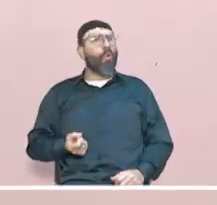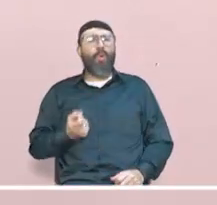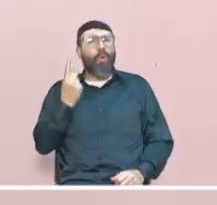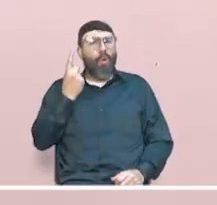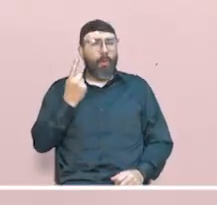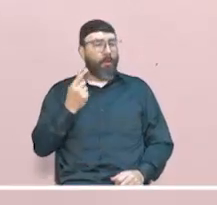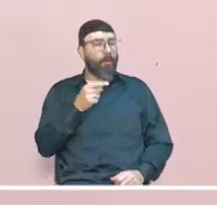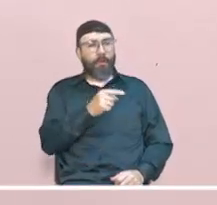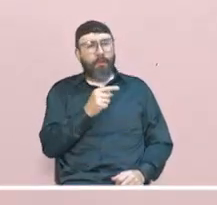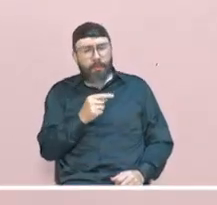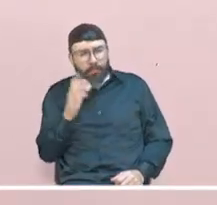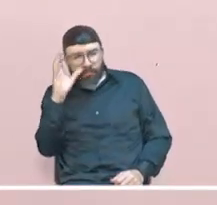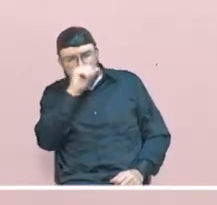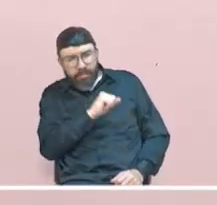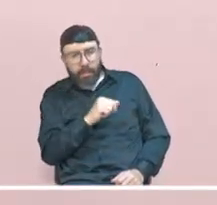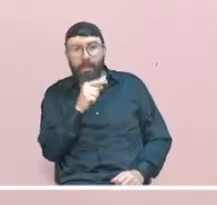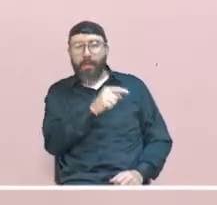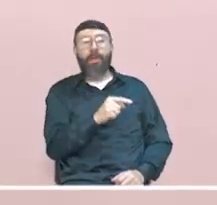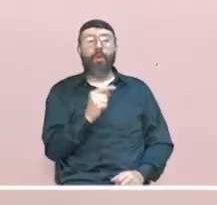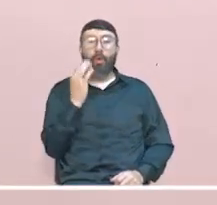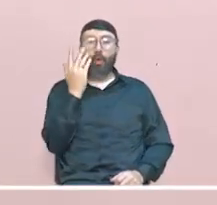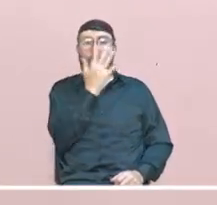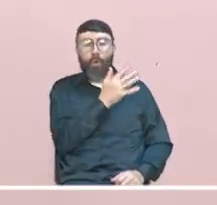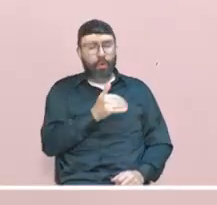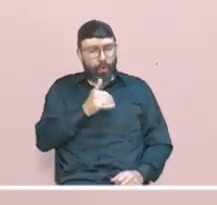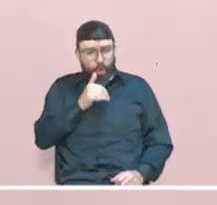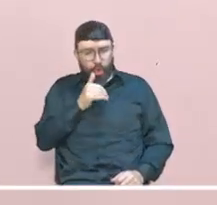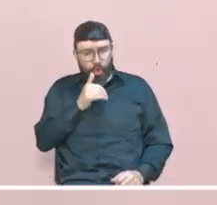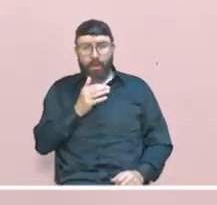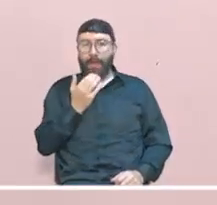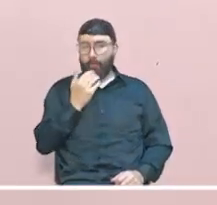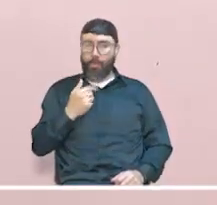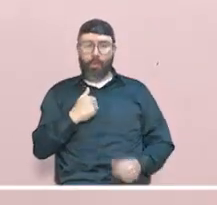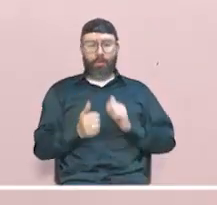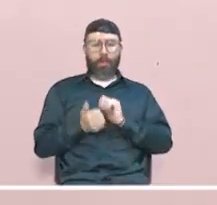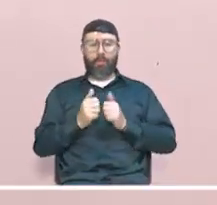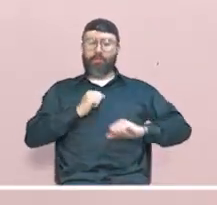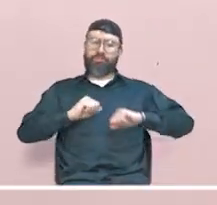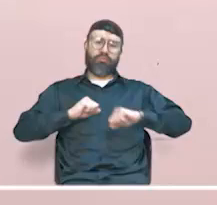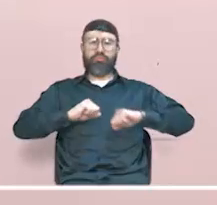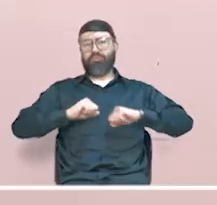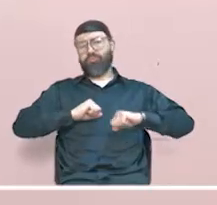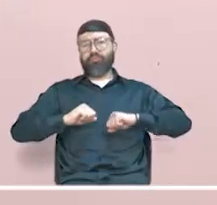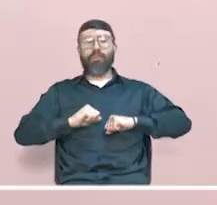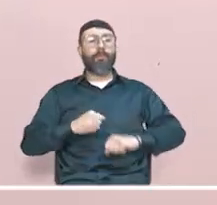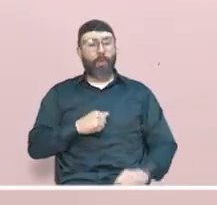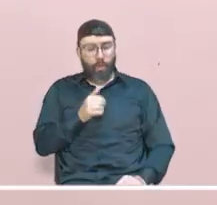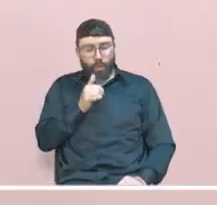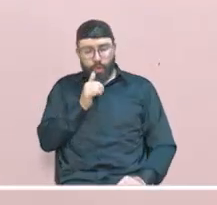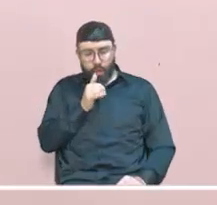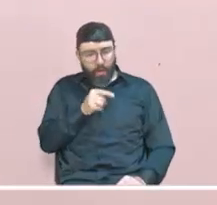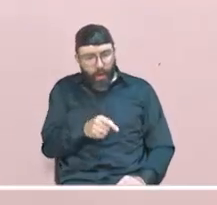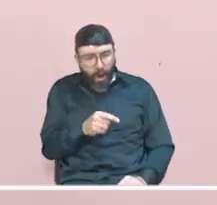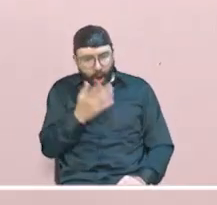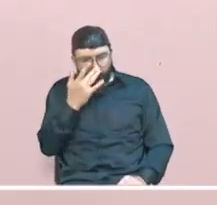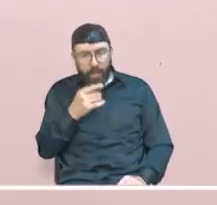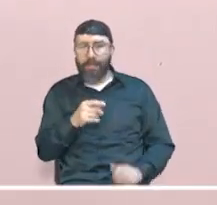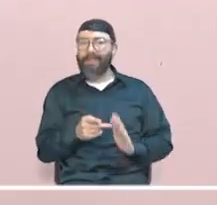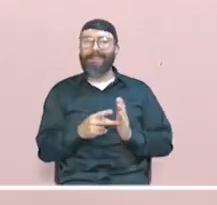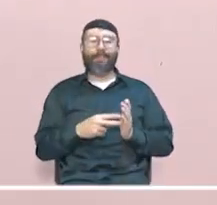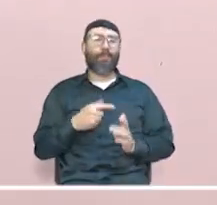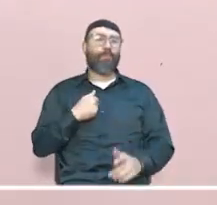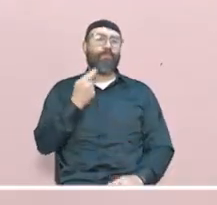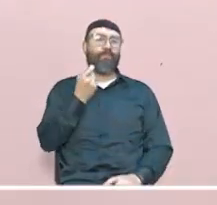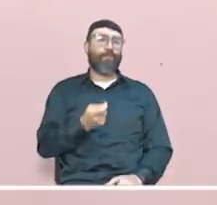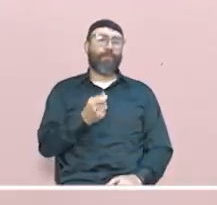buena hidratación es el color de la orina. Si yo hice actividad física y fui al baño y la orina es oscura, quiere decir que no me hidraté